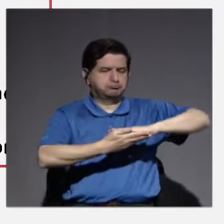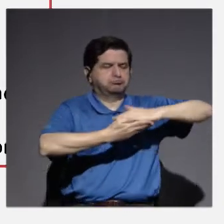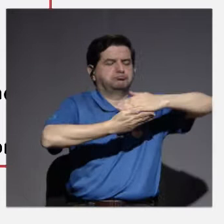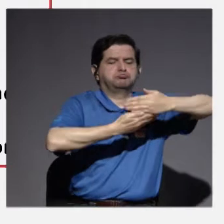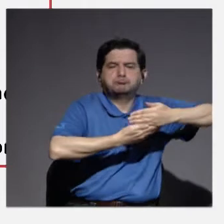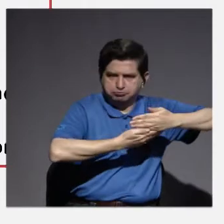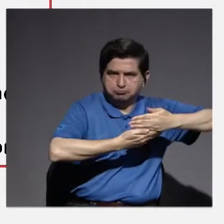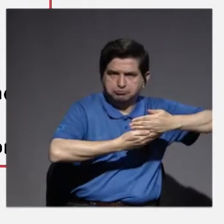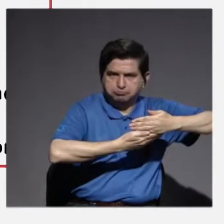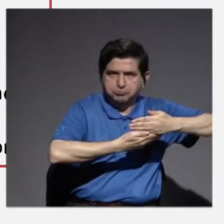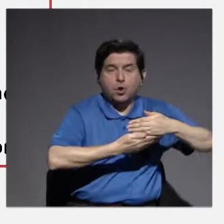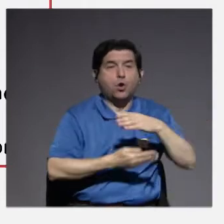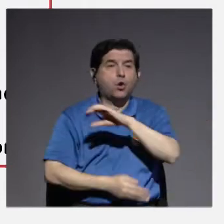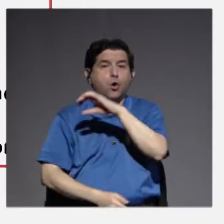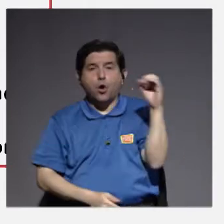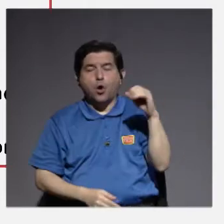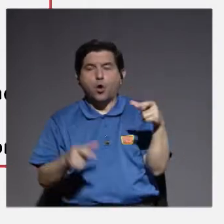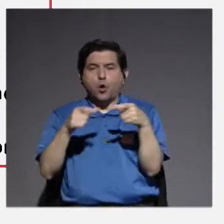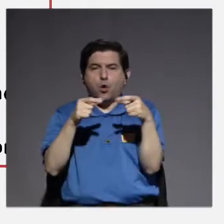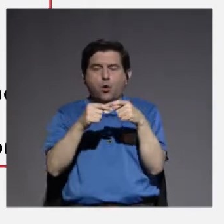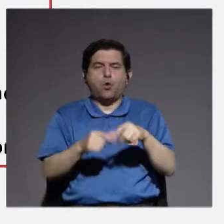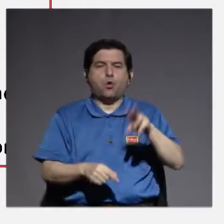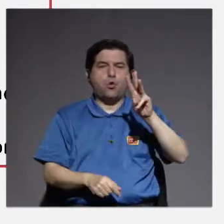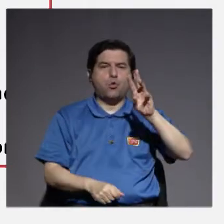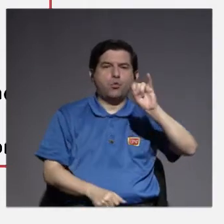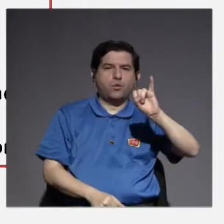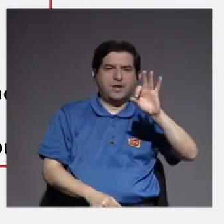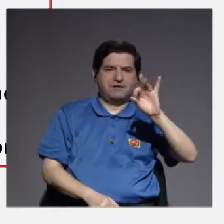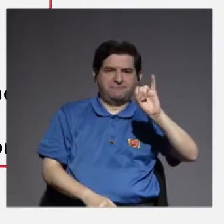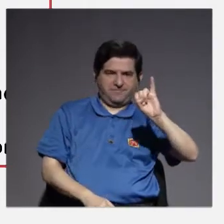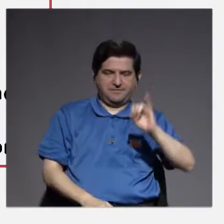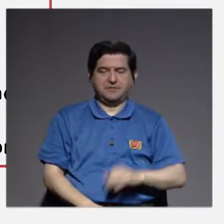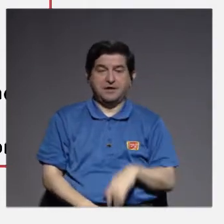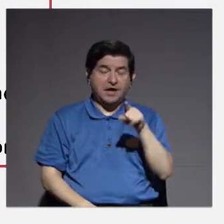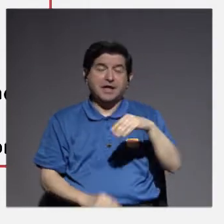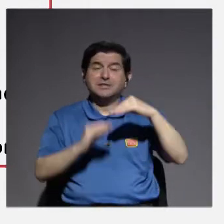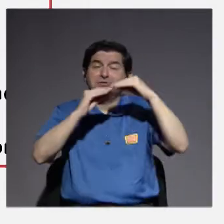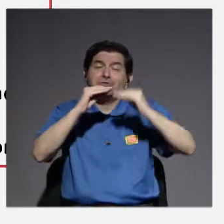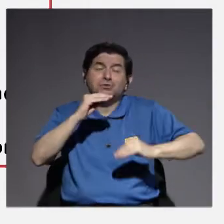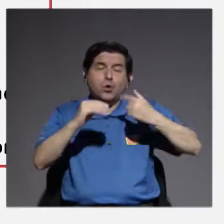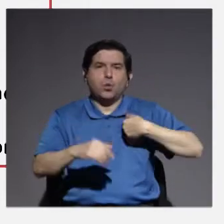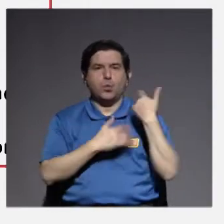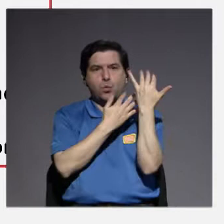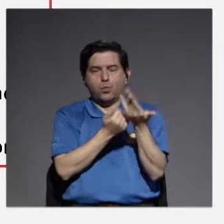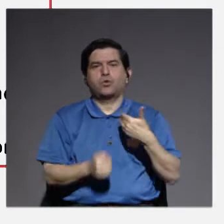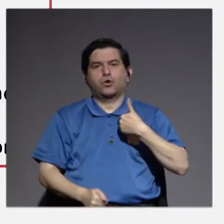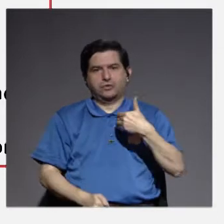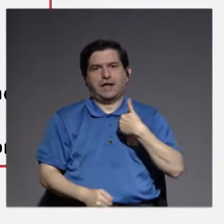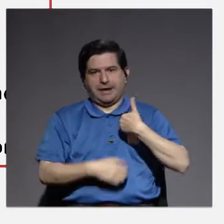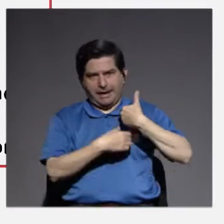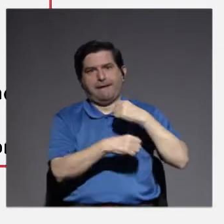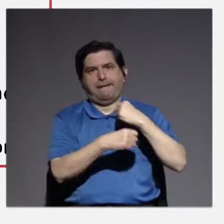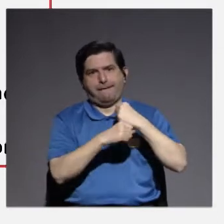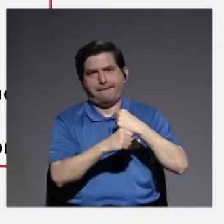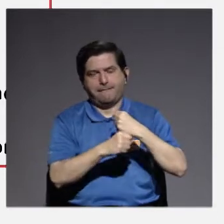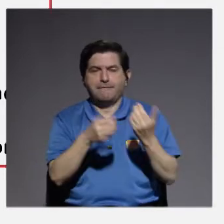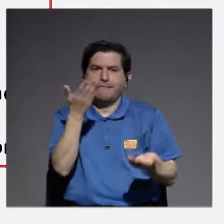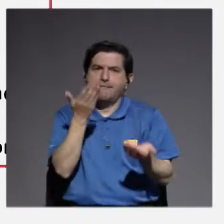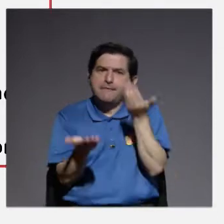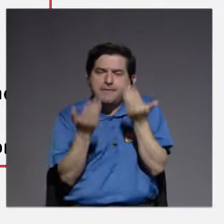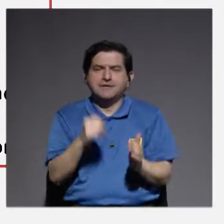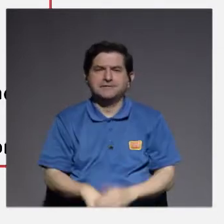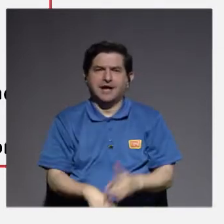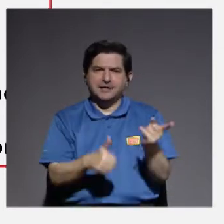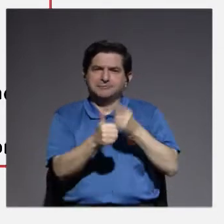portátil, o por ejemplo conexión Wi-Fi. Esto es el mínimo que uno podría esperar que tengan las municipalidades. Tal vez aquí en